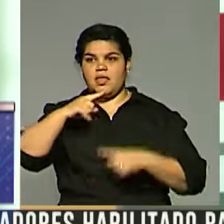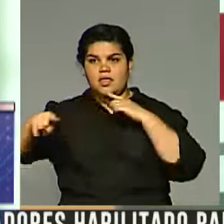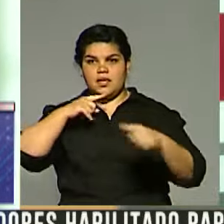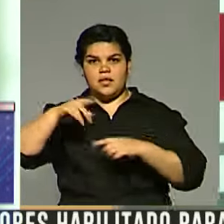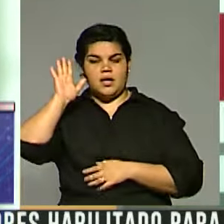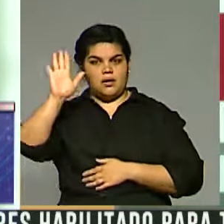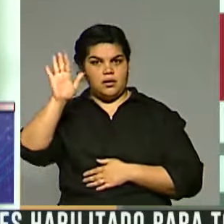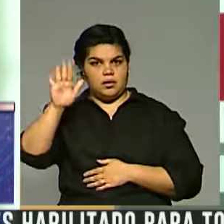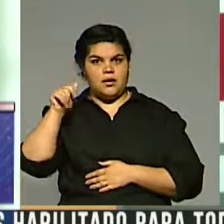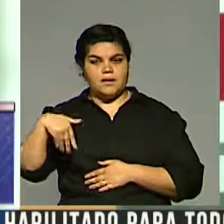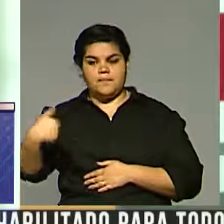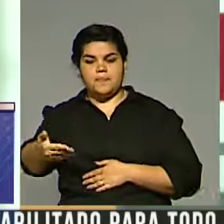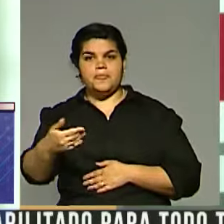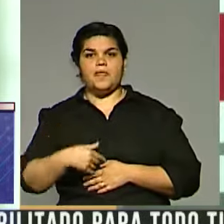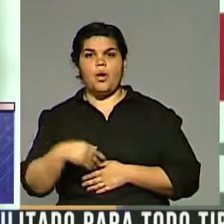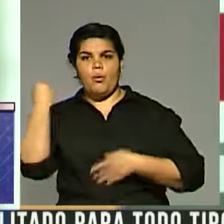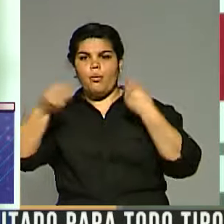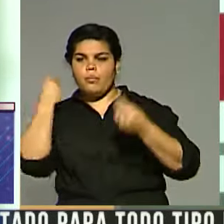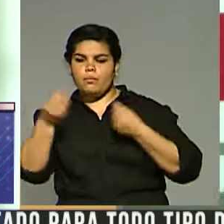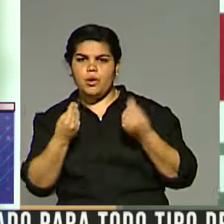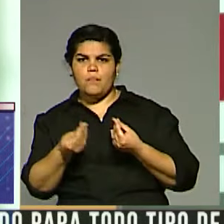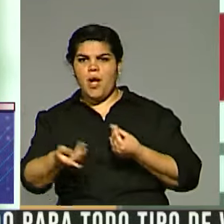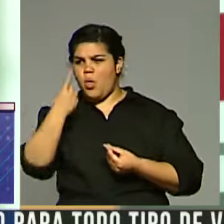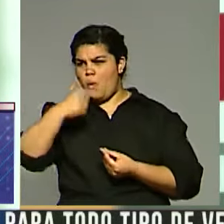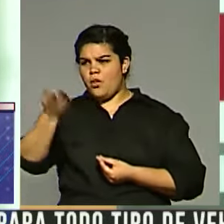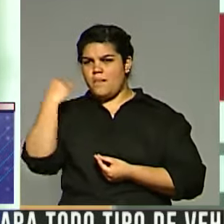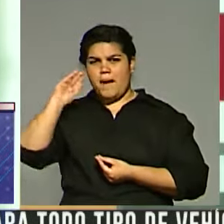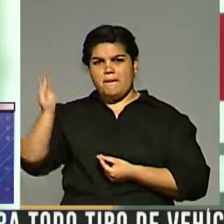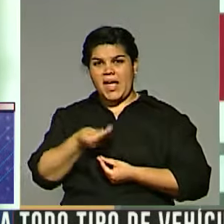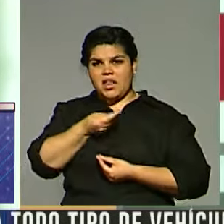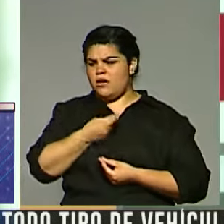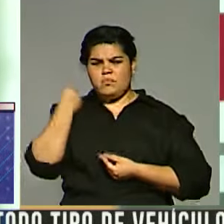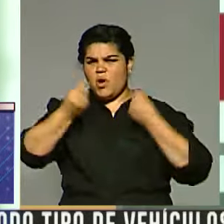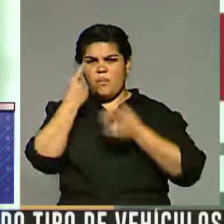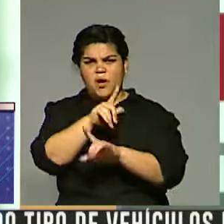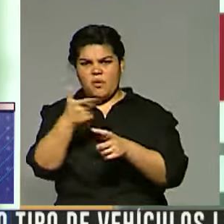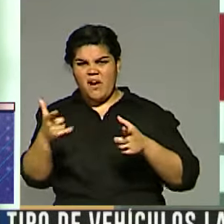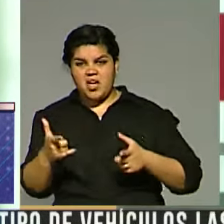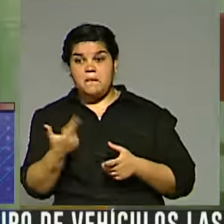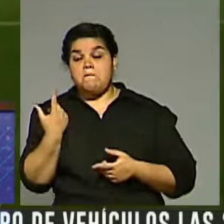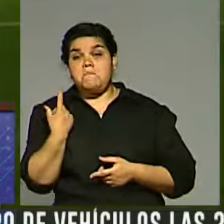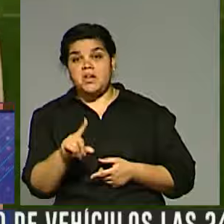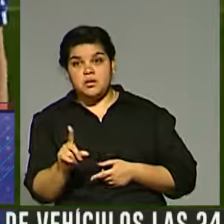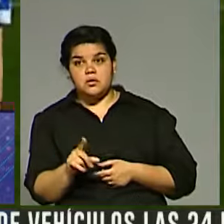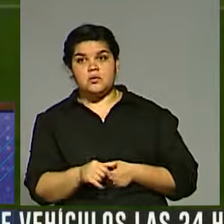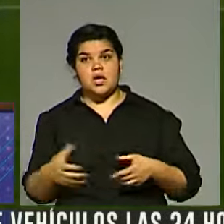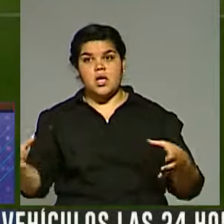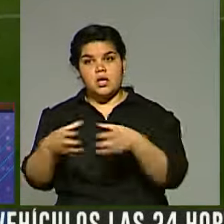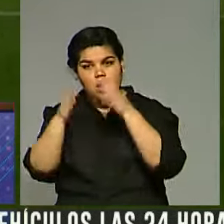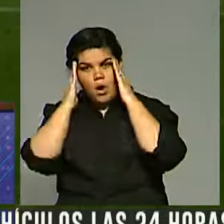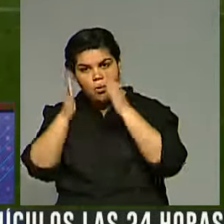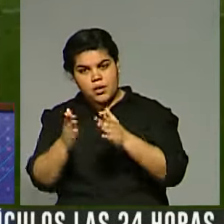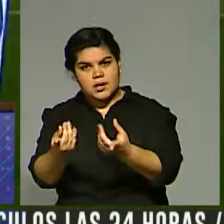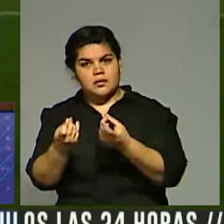bien los jugadores no se muestran preocupados por el último resultado, sí se consideran y creen que se deben de ocupar de